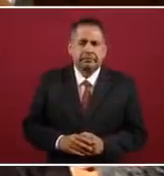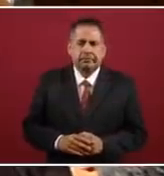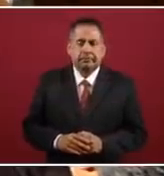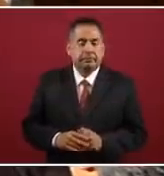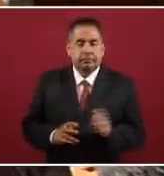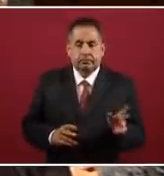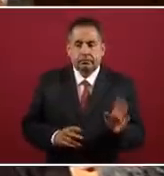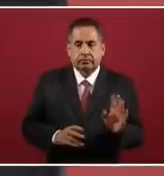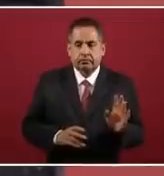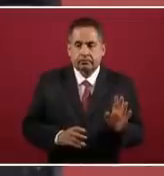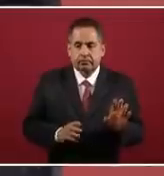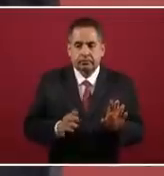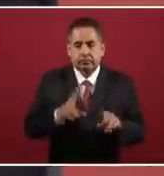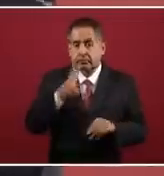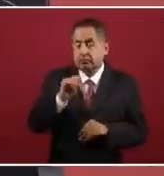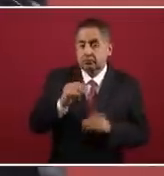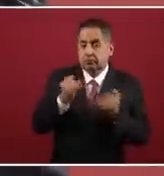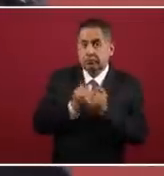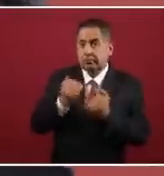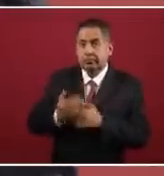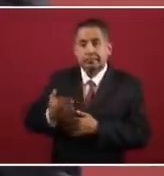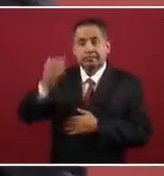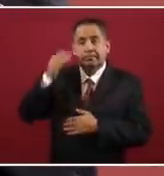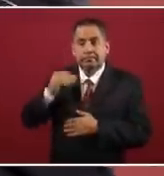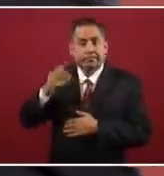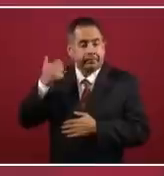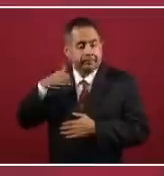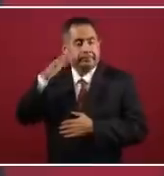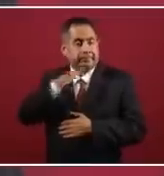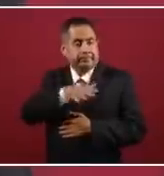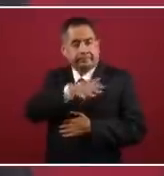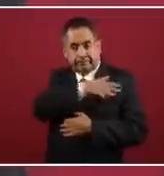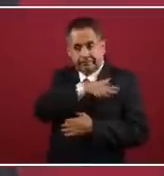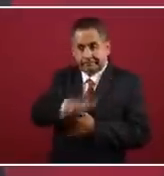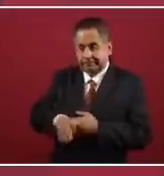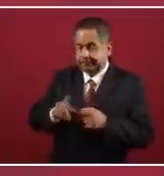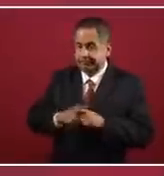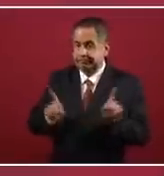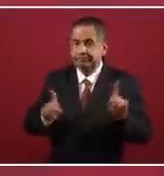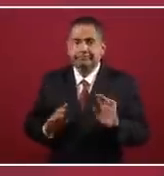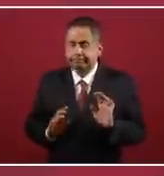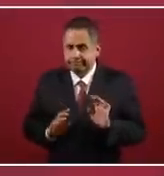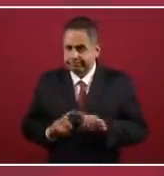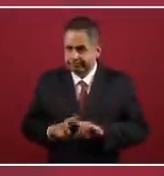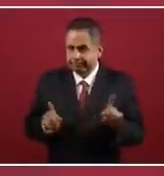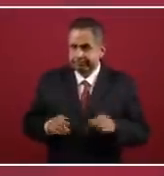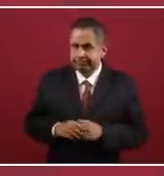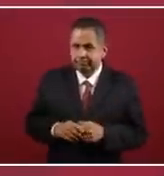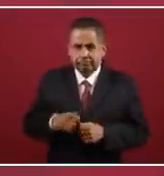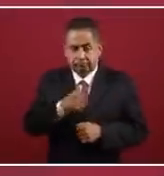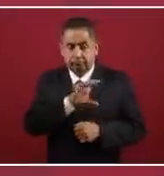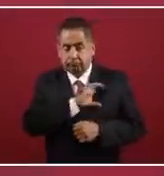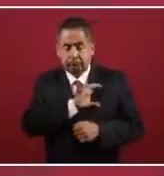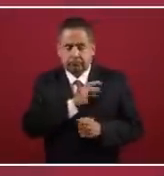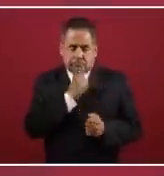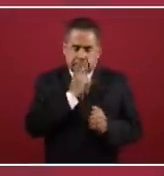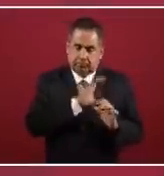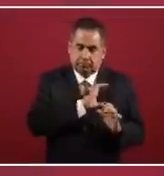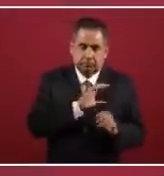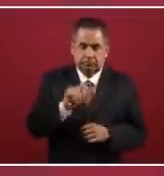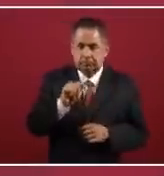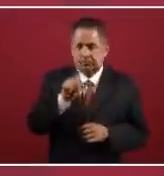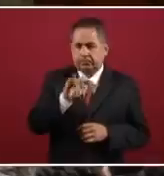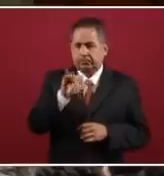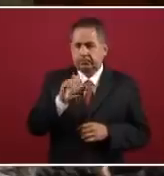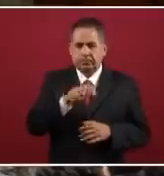No como lo hacía el general Cárdenas, que lo quieren mucho en toda